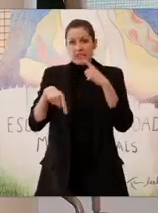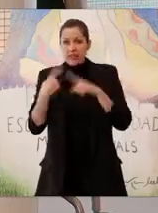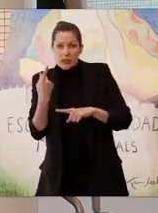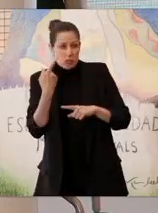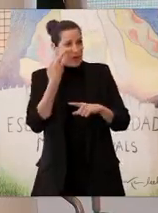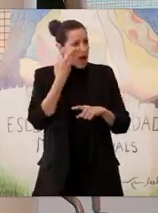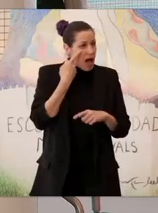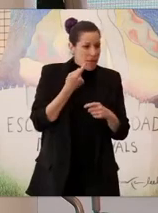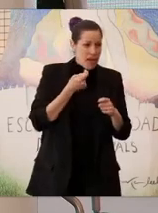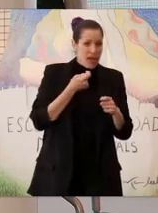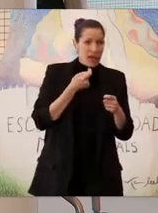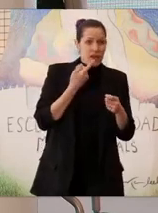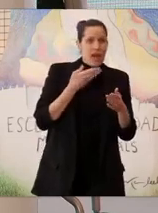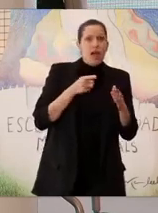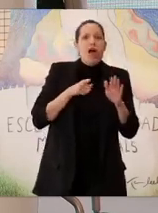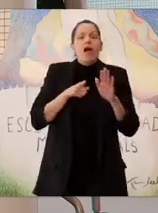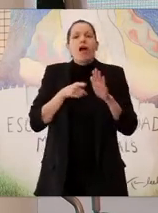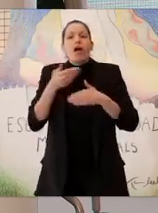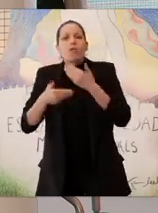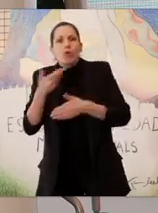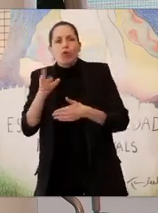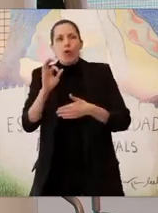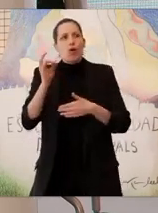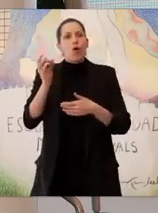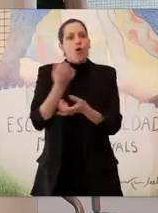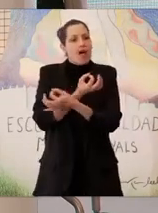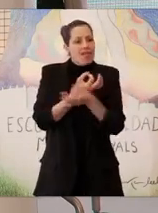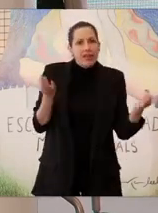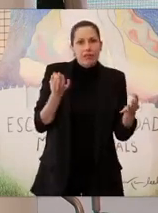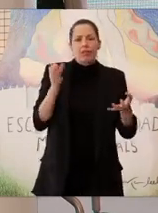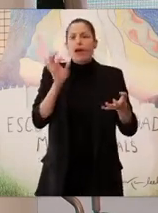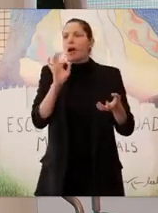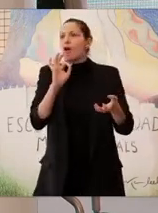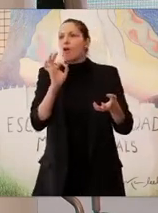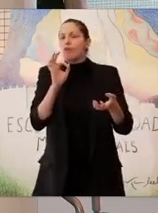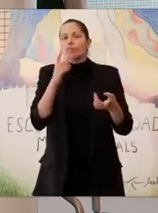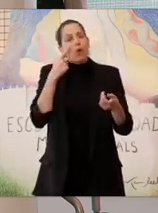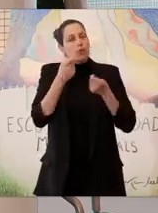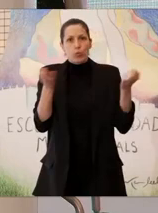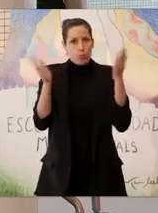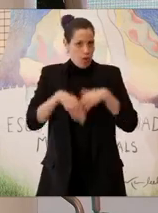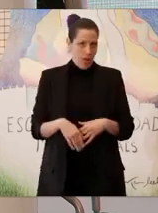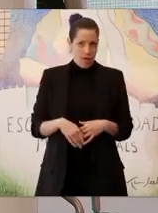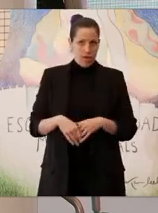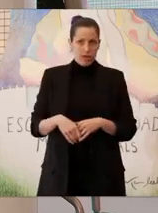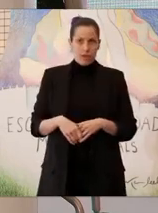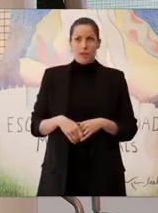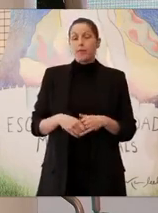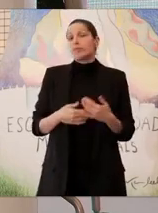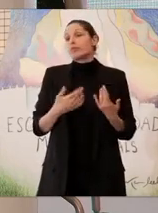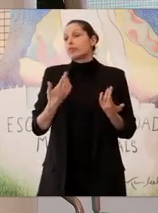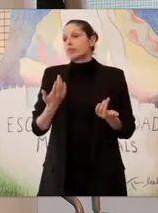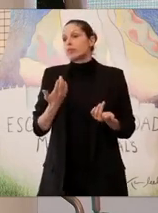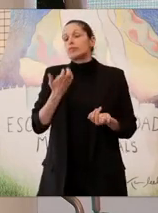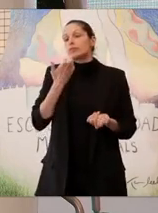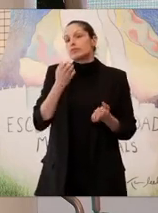qué efectividad tiene, cómo se reduce los, pues lo mismo que sucede en los delitos contra la libertad sexual, ¿no? Ahora la Ley de Garantía Integral de la Libertad Sexual